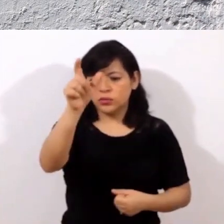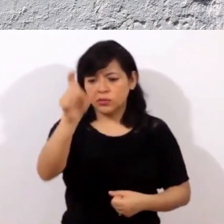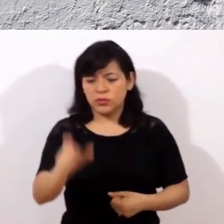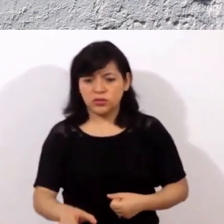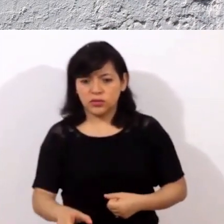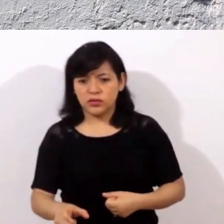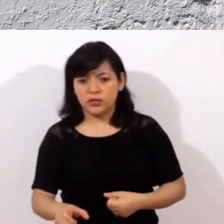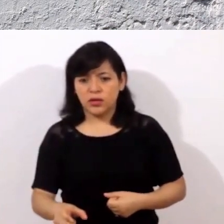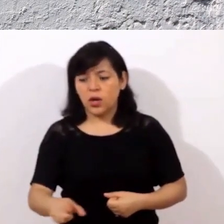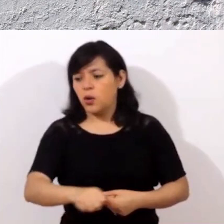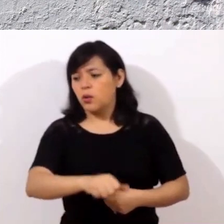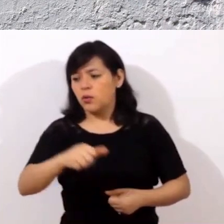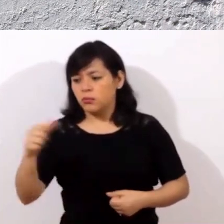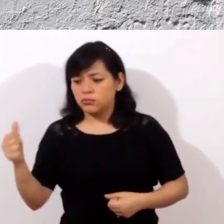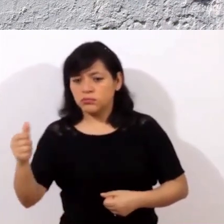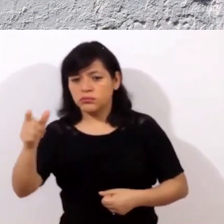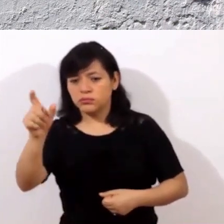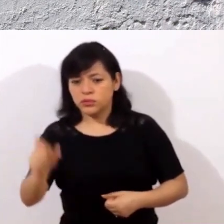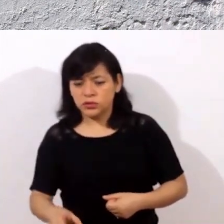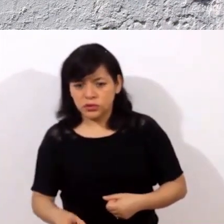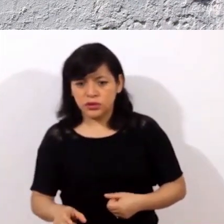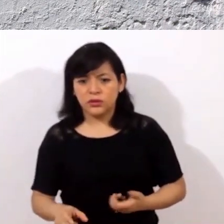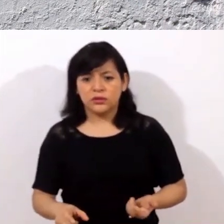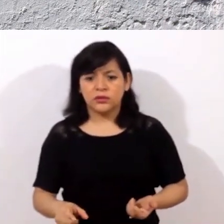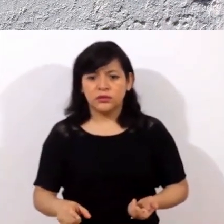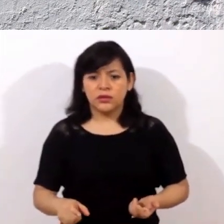está pasando, un mal tiempo de salud, un problema, en fin.